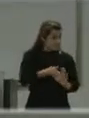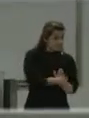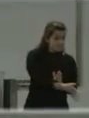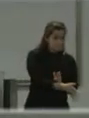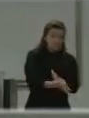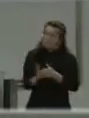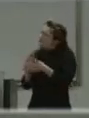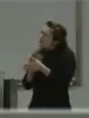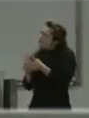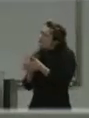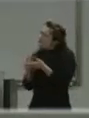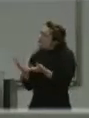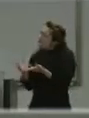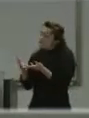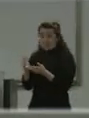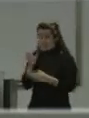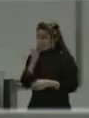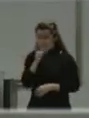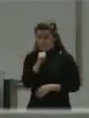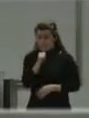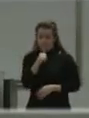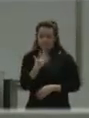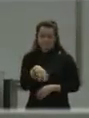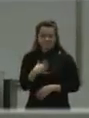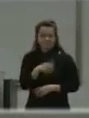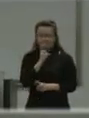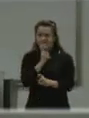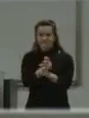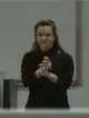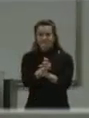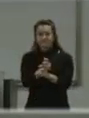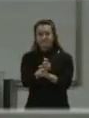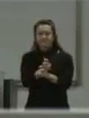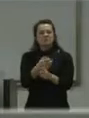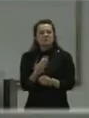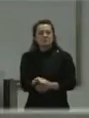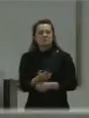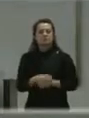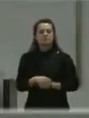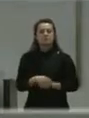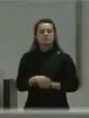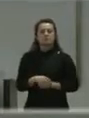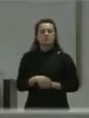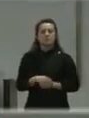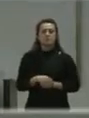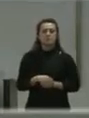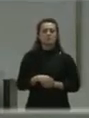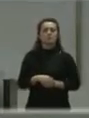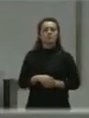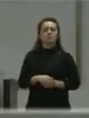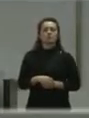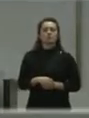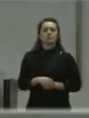hijos es muy complicado saber uno de los primeros